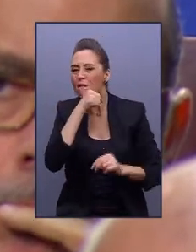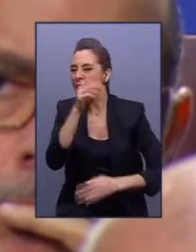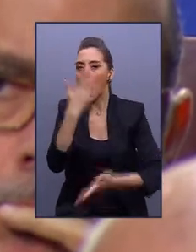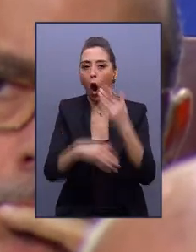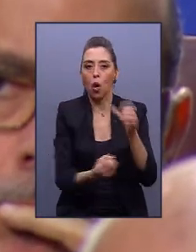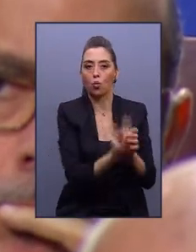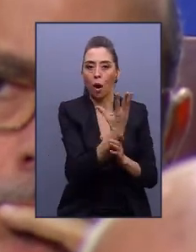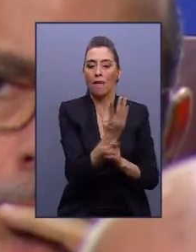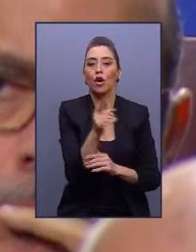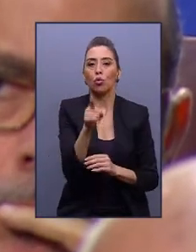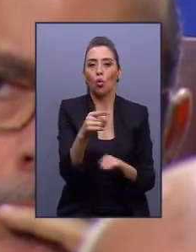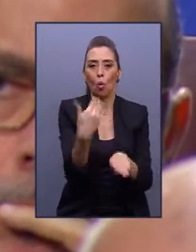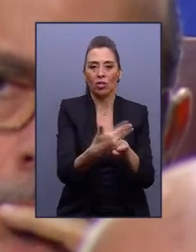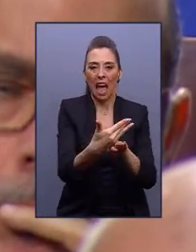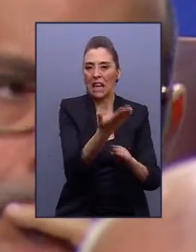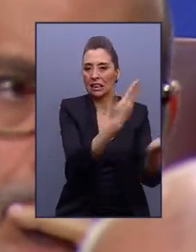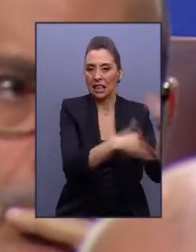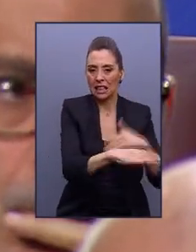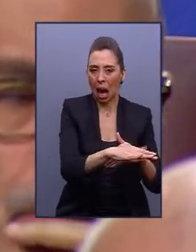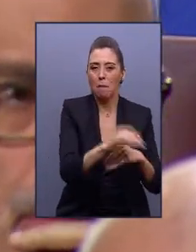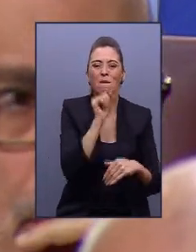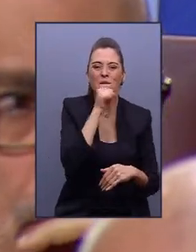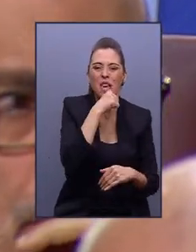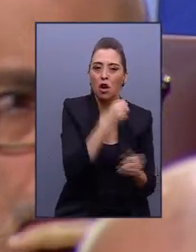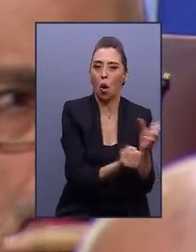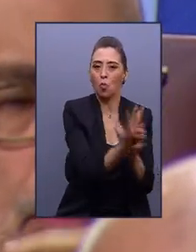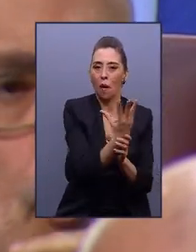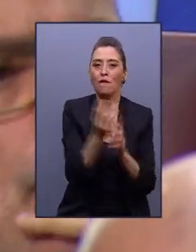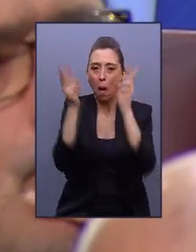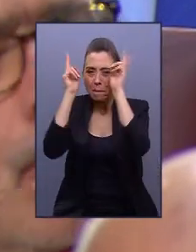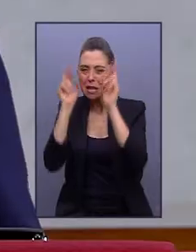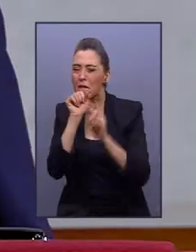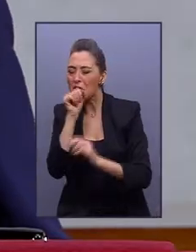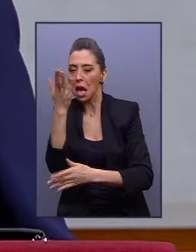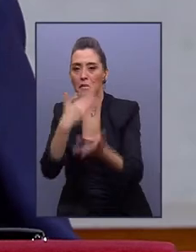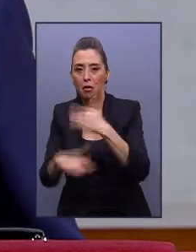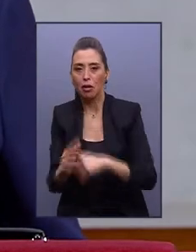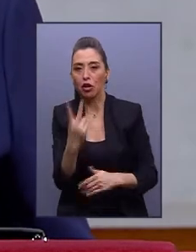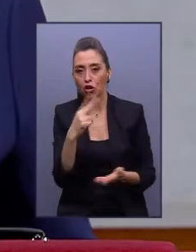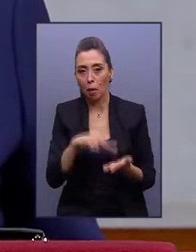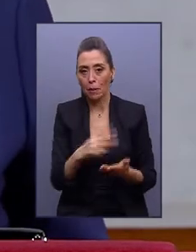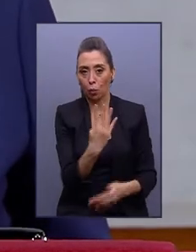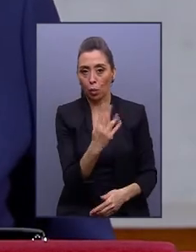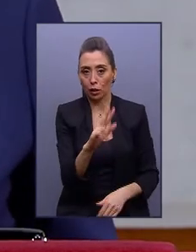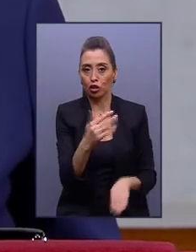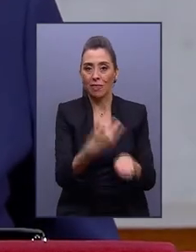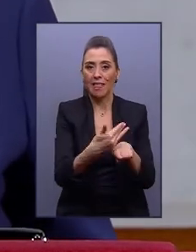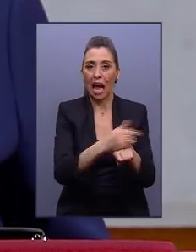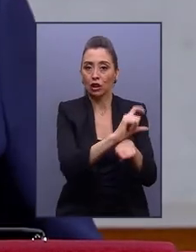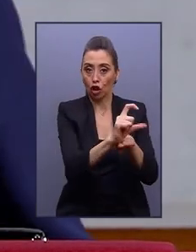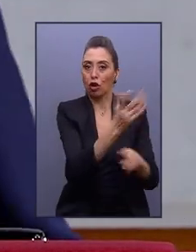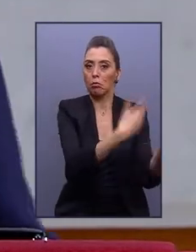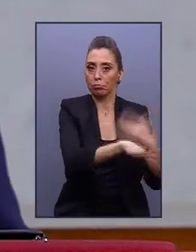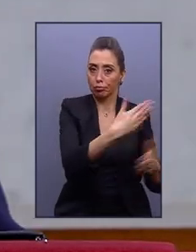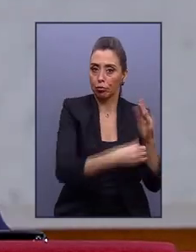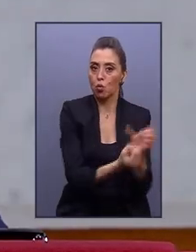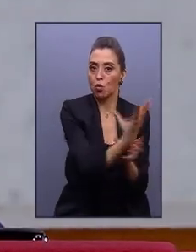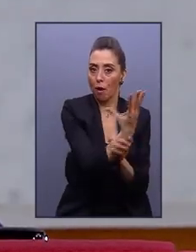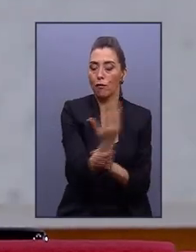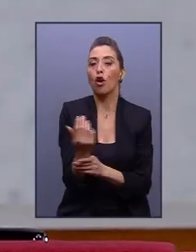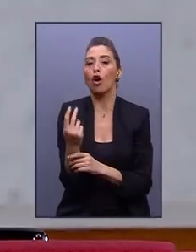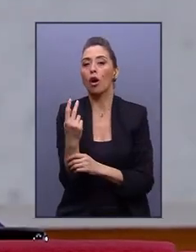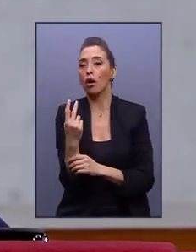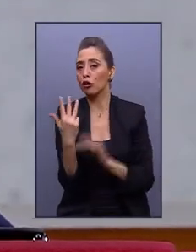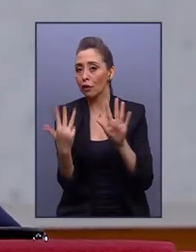programa Renueva tu Taxi y Renueva tu Micro, que ha permitido renovar 2.048 taxis colectivos y 960